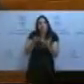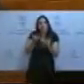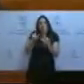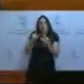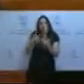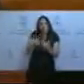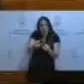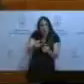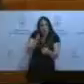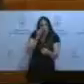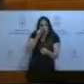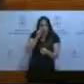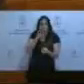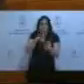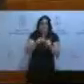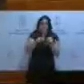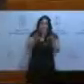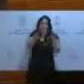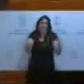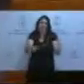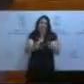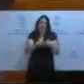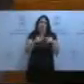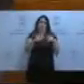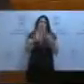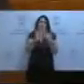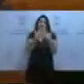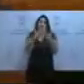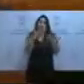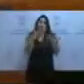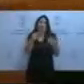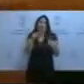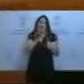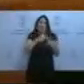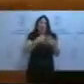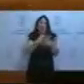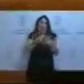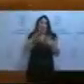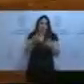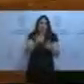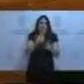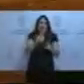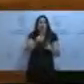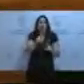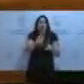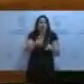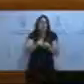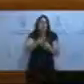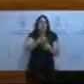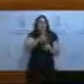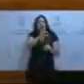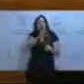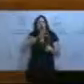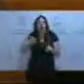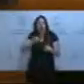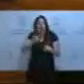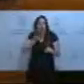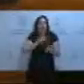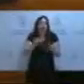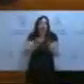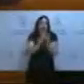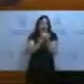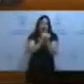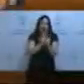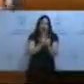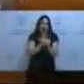decir tampoco que sea una jaula del siglo XIX, porque no sería justo, pero sí tenemos un zoo del 20, donde ya hemos superado el asfalto con 4 rejas y les damos a los